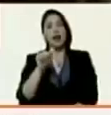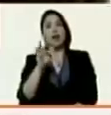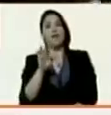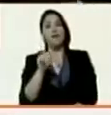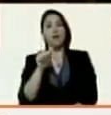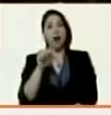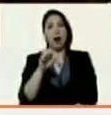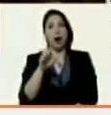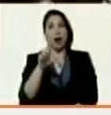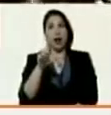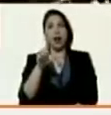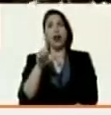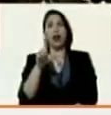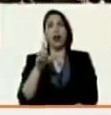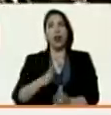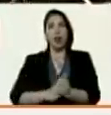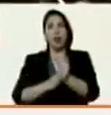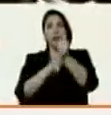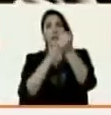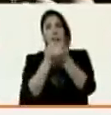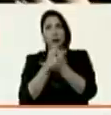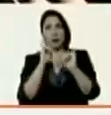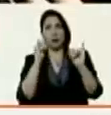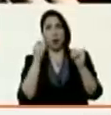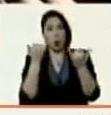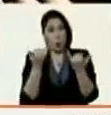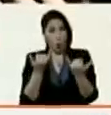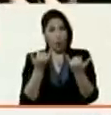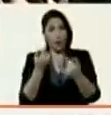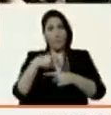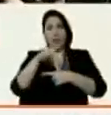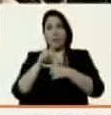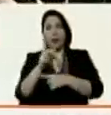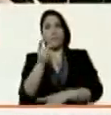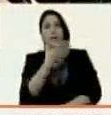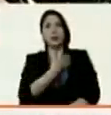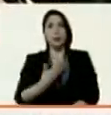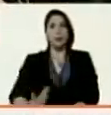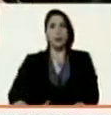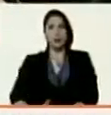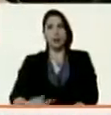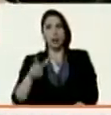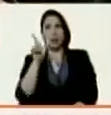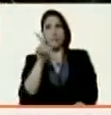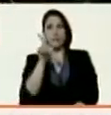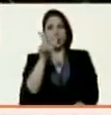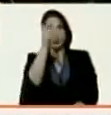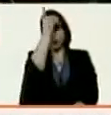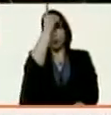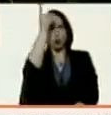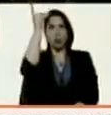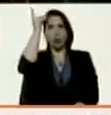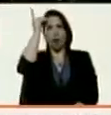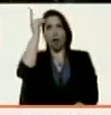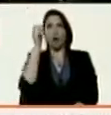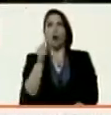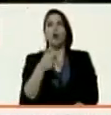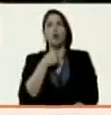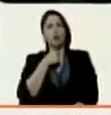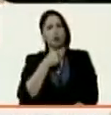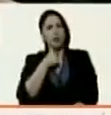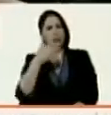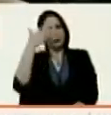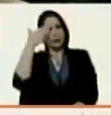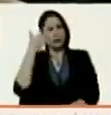compartir con ustedes y hace acto de presencia el primero que se precie sea el periodo cabello no volarían conocer